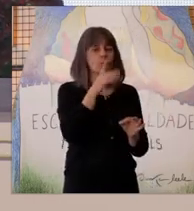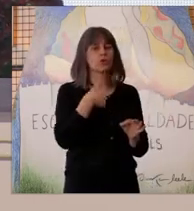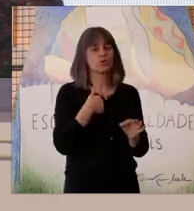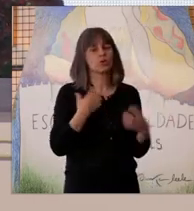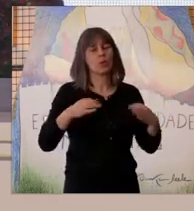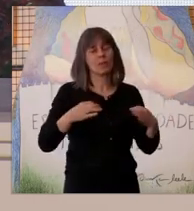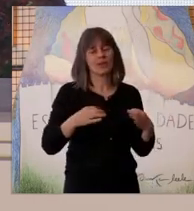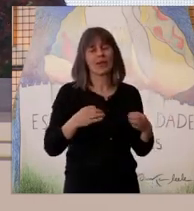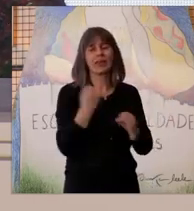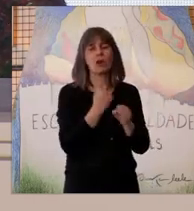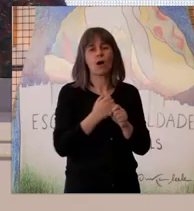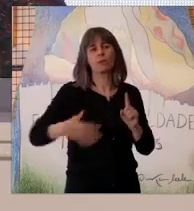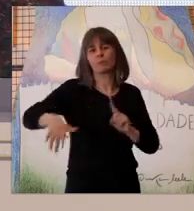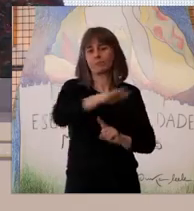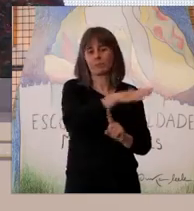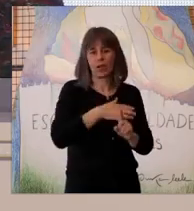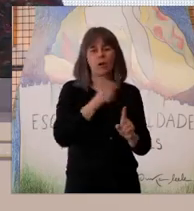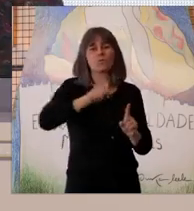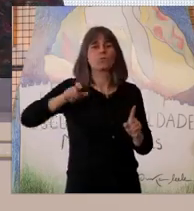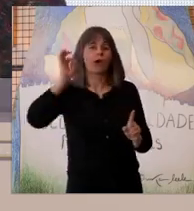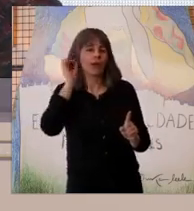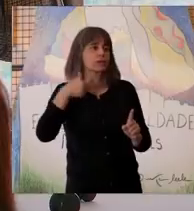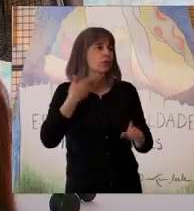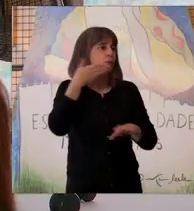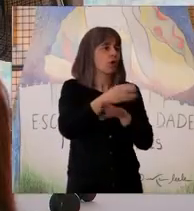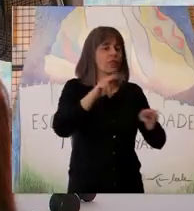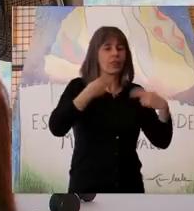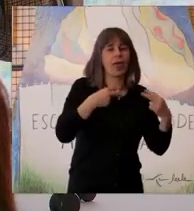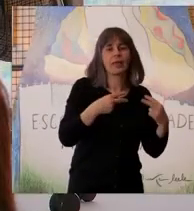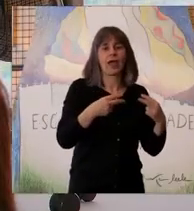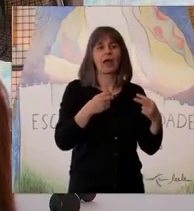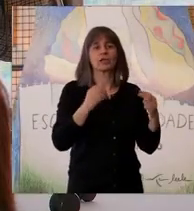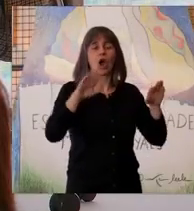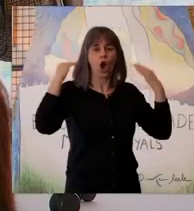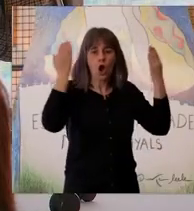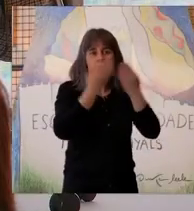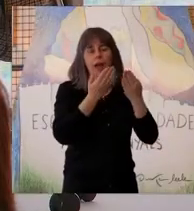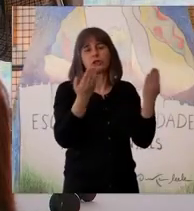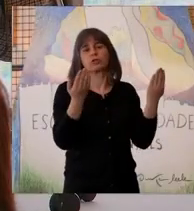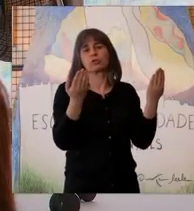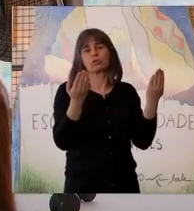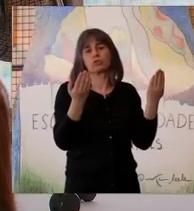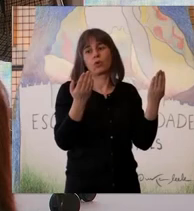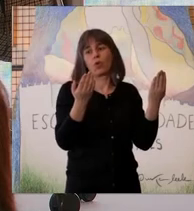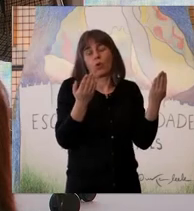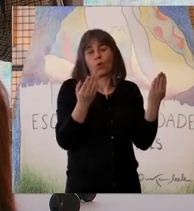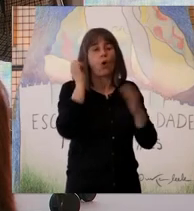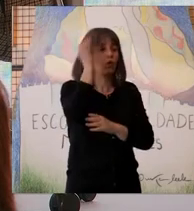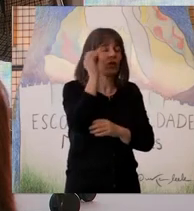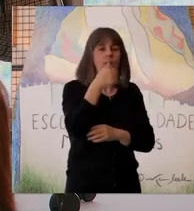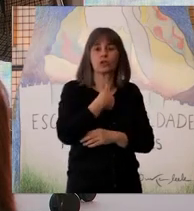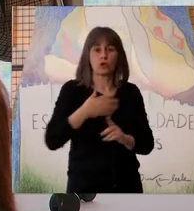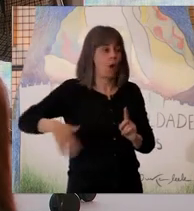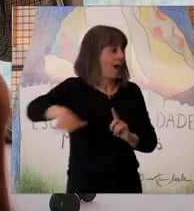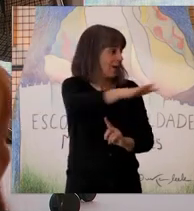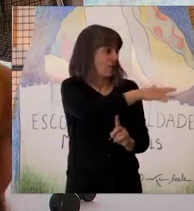mujeres o sea yo voy a cenas voy a congresos voy a conferencias y yo solo estoy rodeada de mujeres yo vivo soy la mujer más segura del mundo